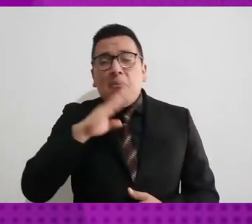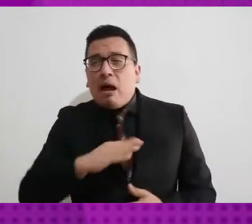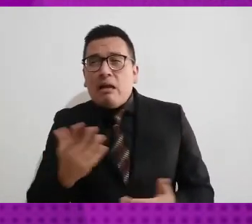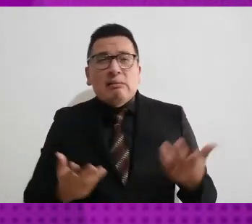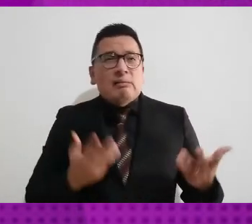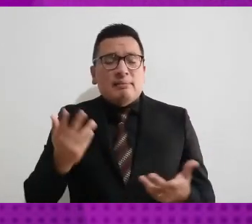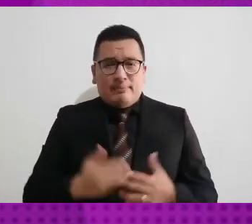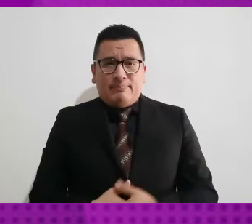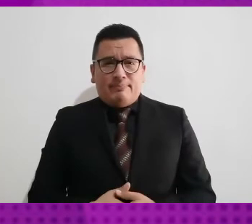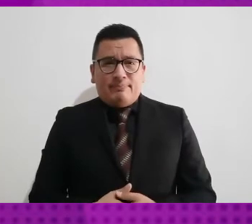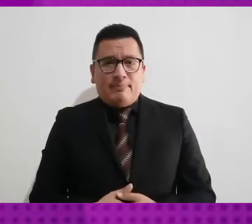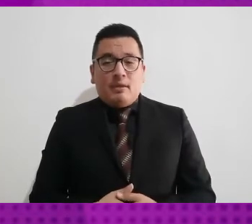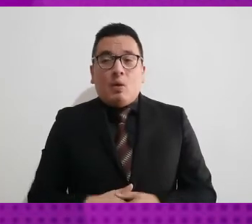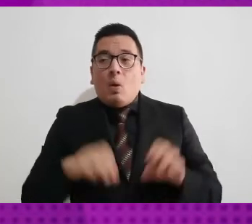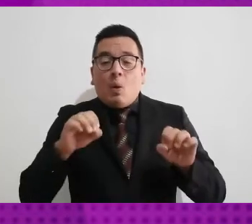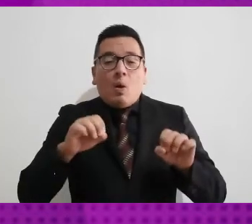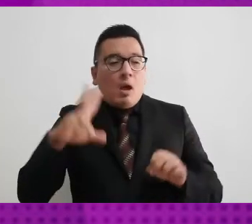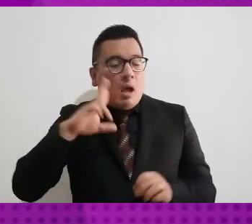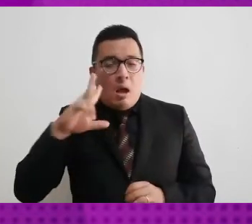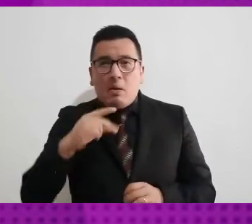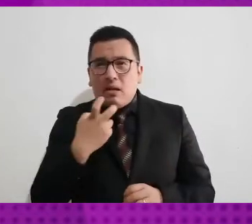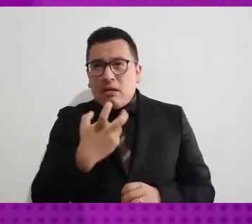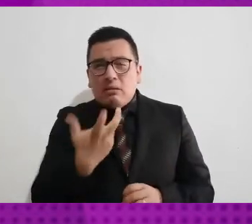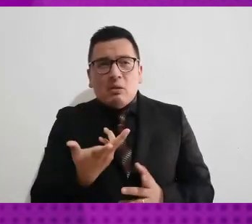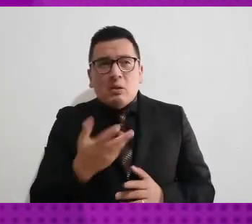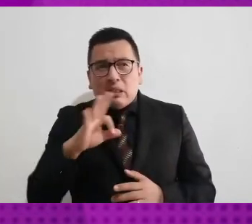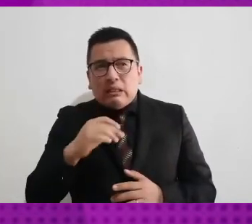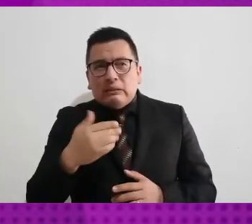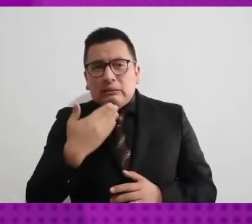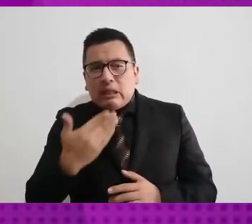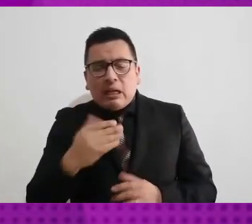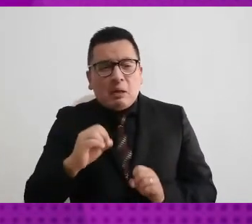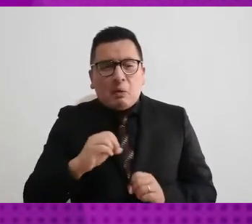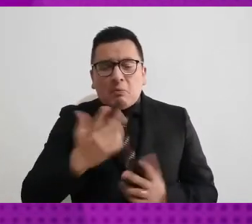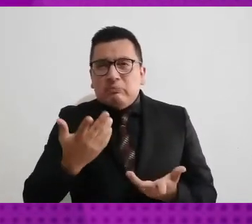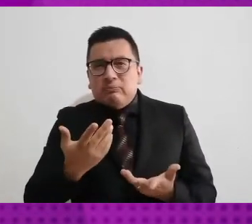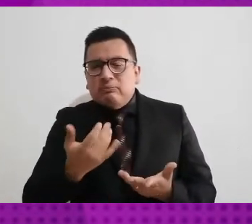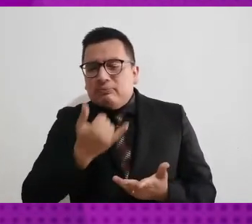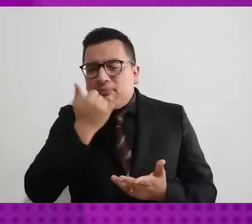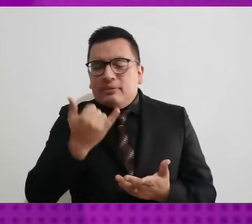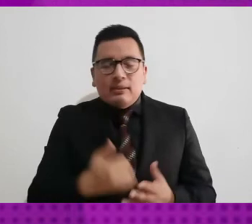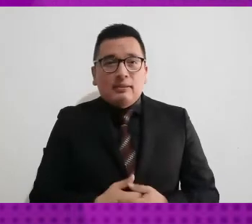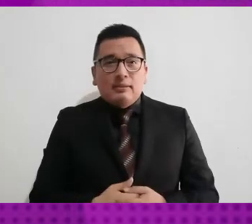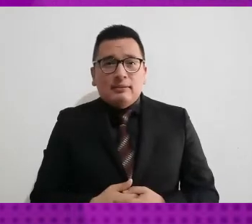hecho lo correcto, si realmente fue un error o un acierto